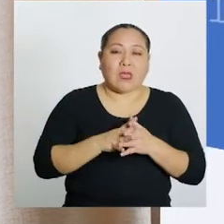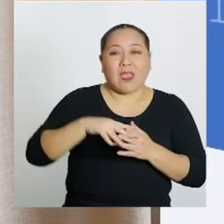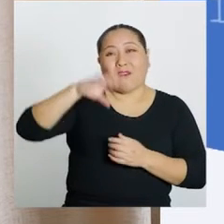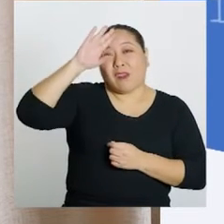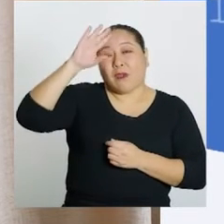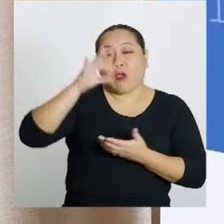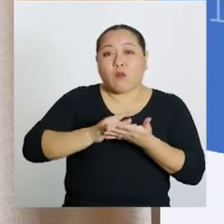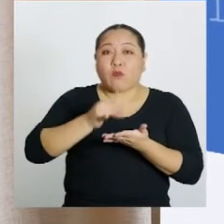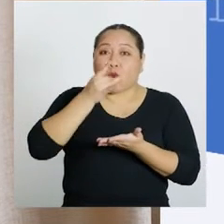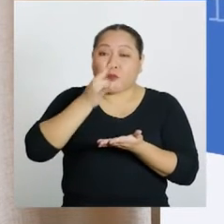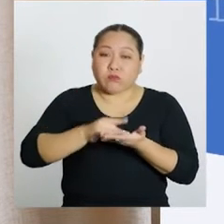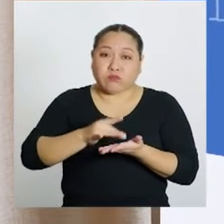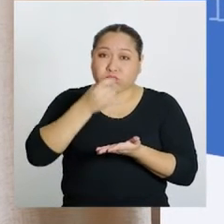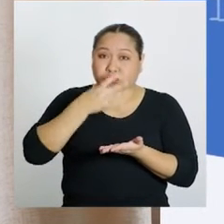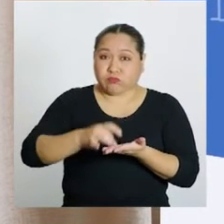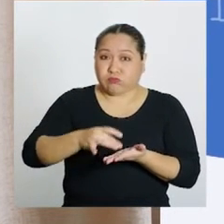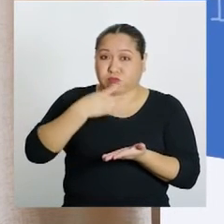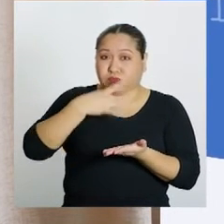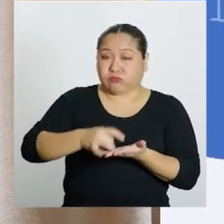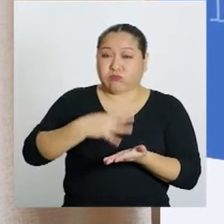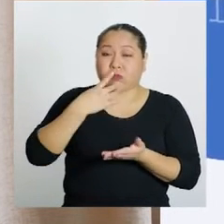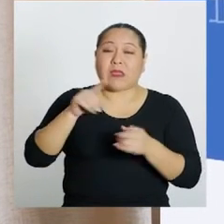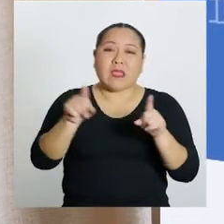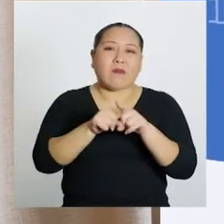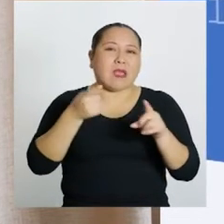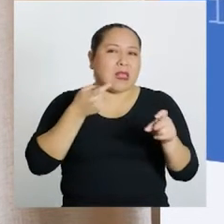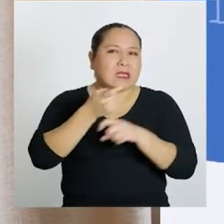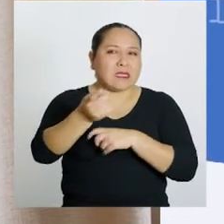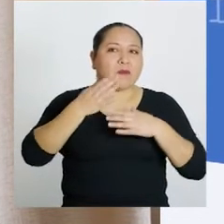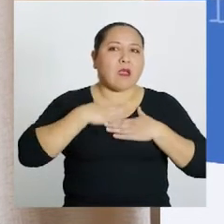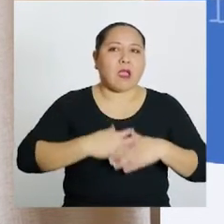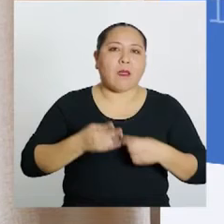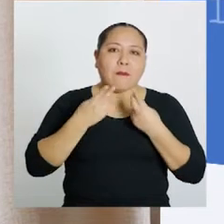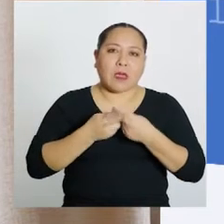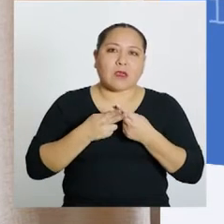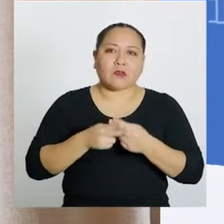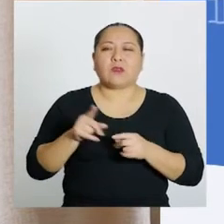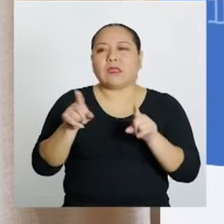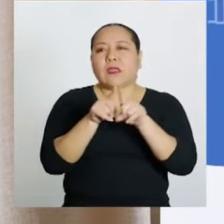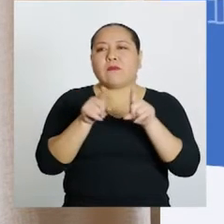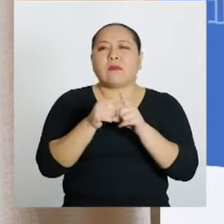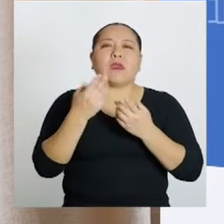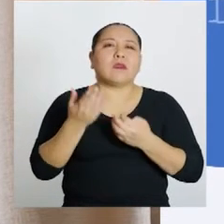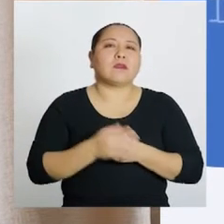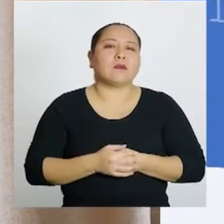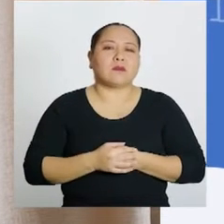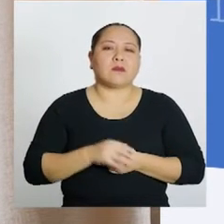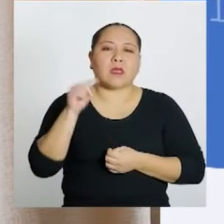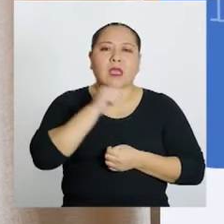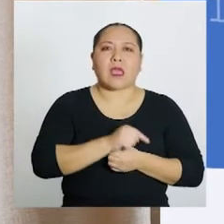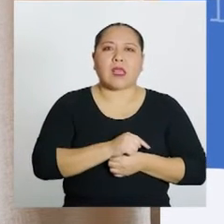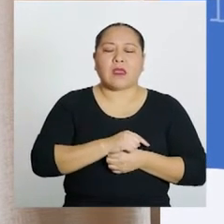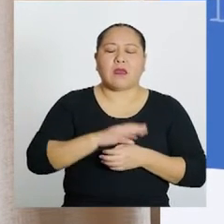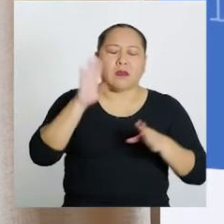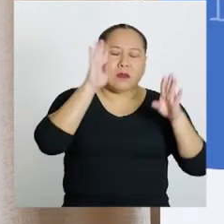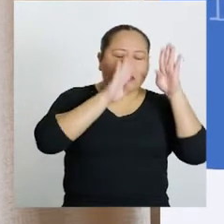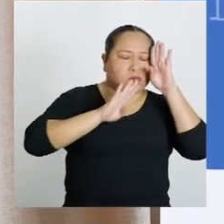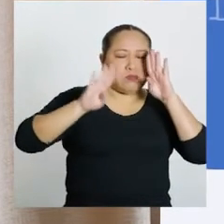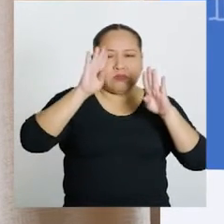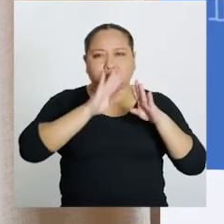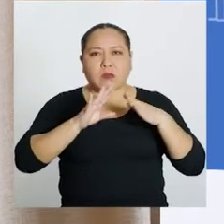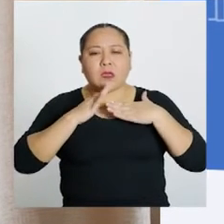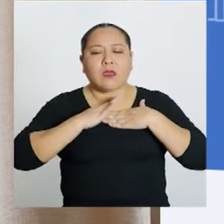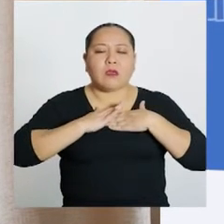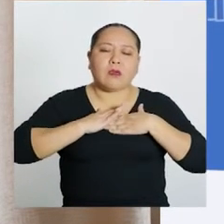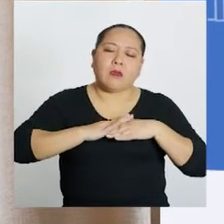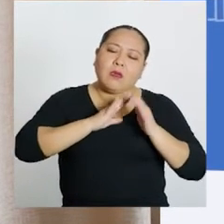que se consumen también pueden impactar en el peso que tiene una persona, como también el grado de estrés o el descanso